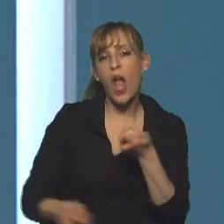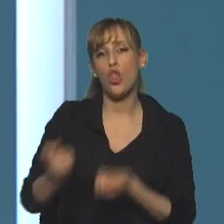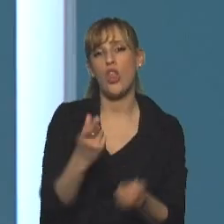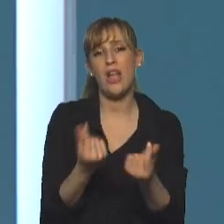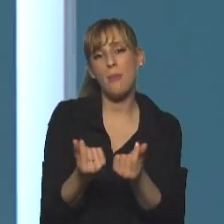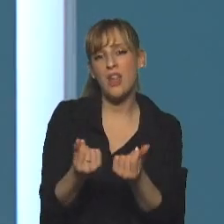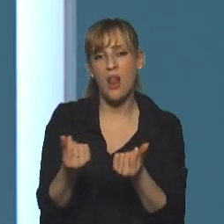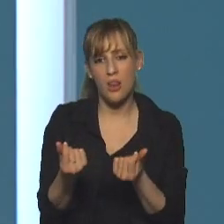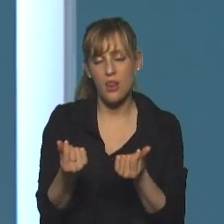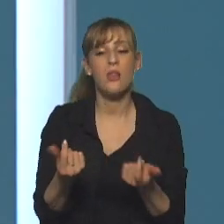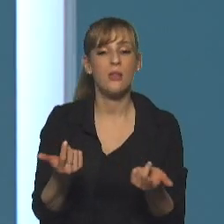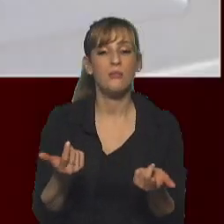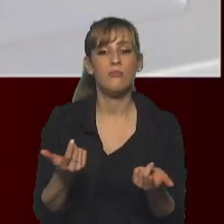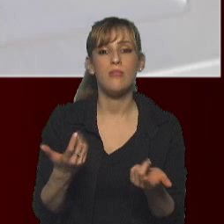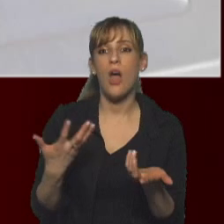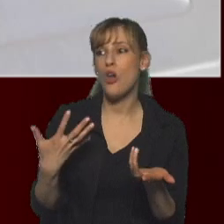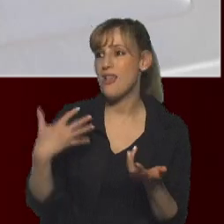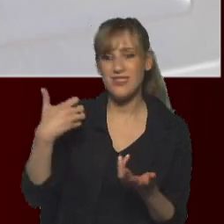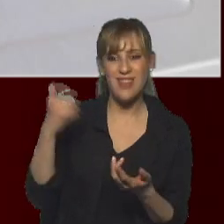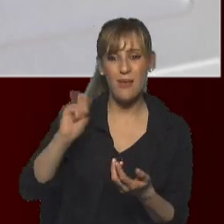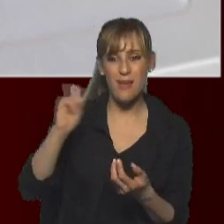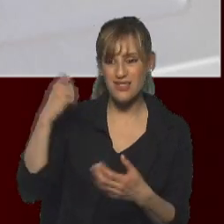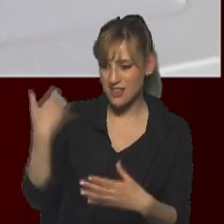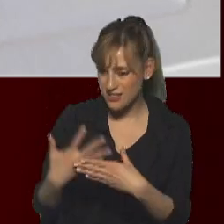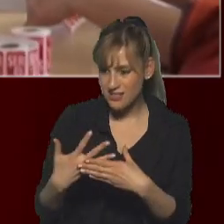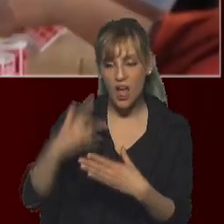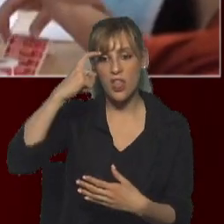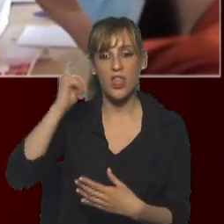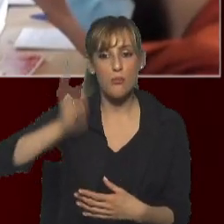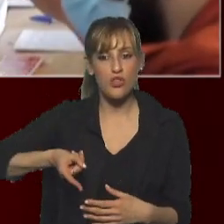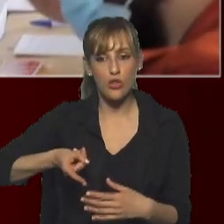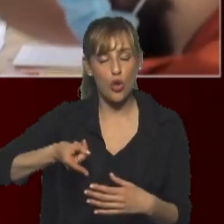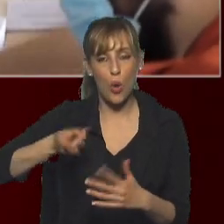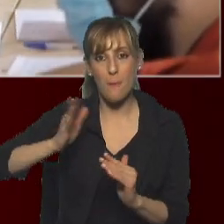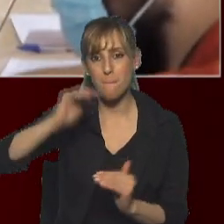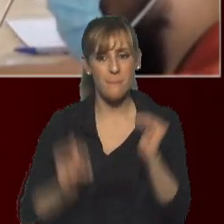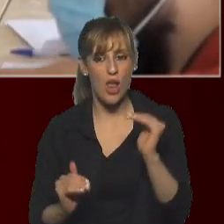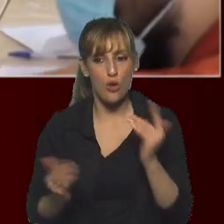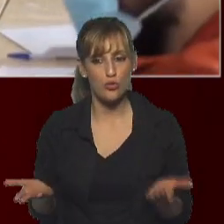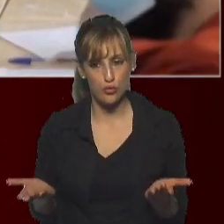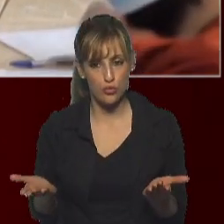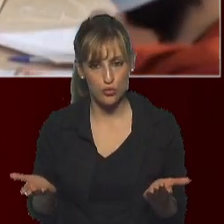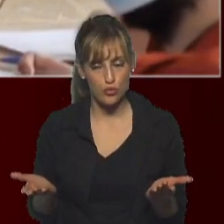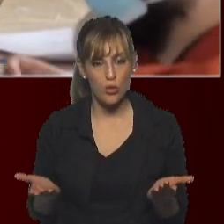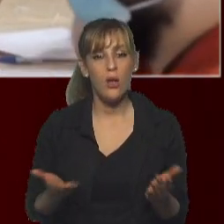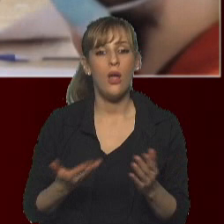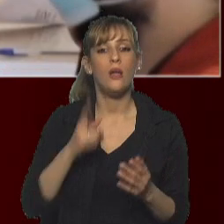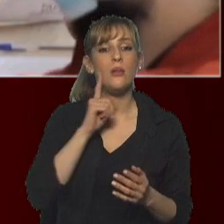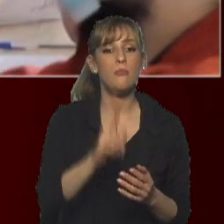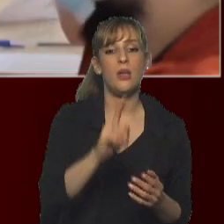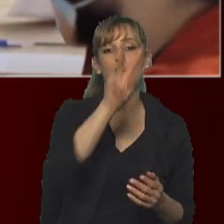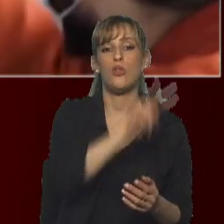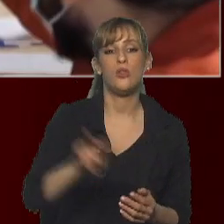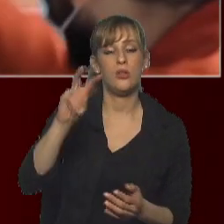6 meses perdieron más del 10% las cuentas que ellos administraban, a pesar de que ellos han tenido utilidades de $1.200 millones de